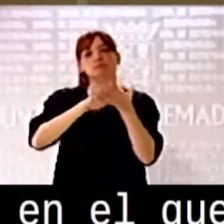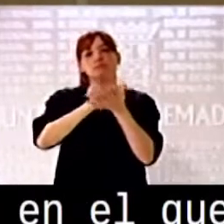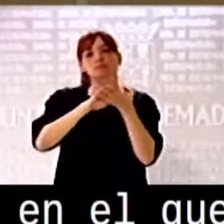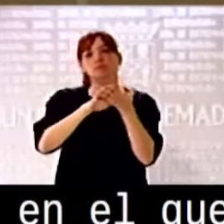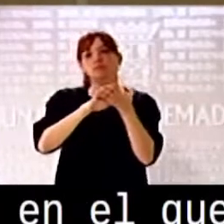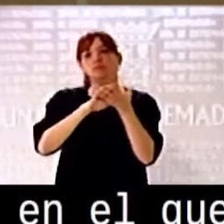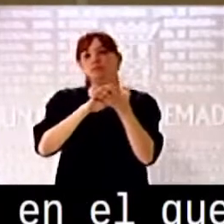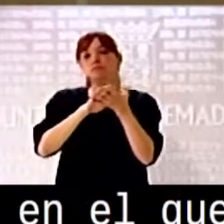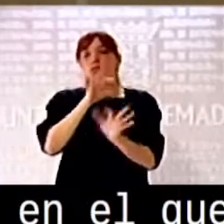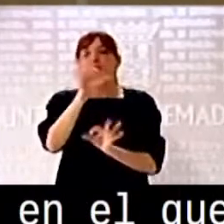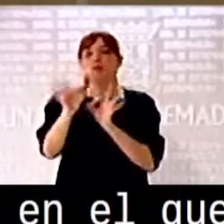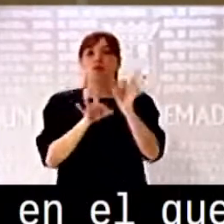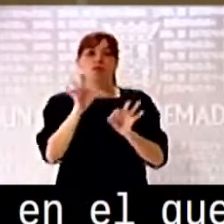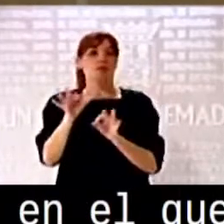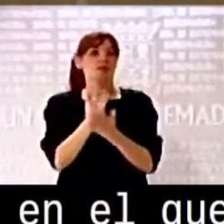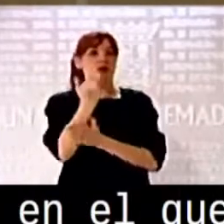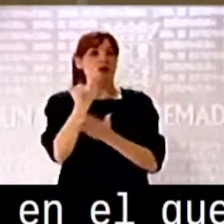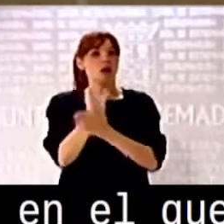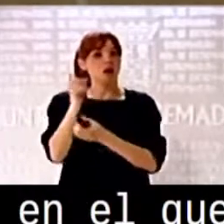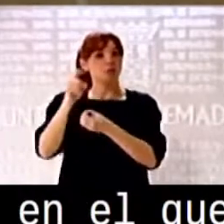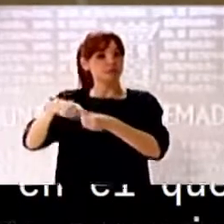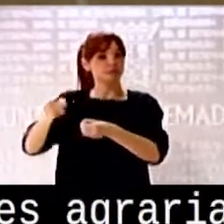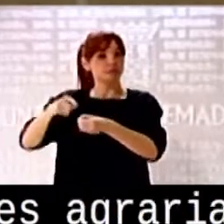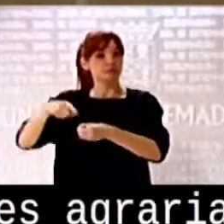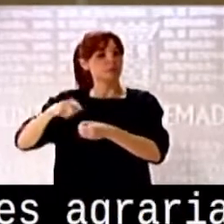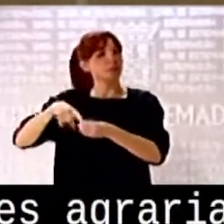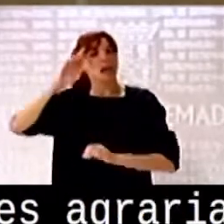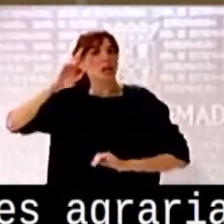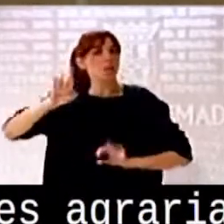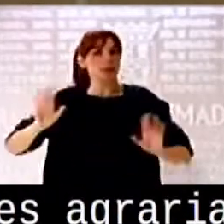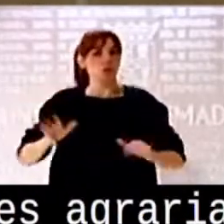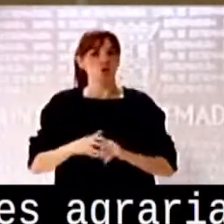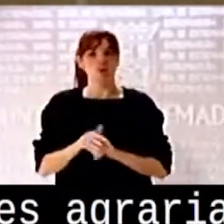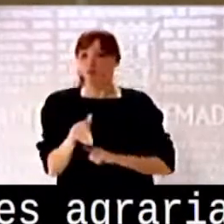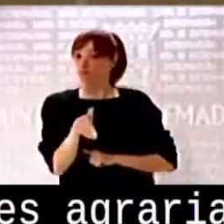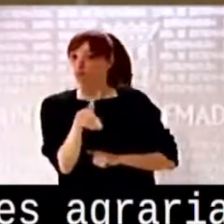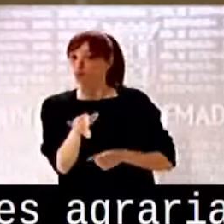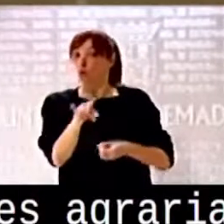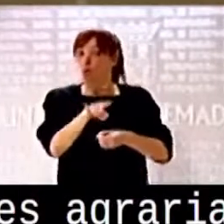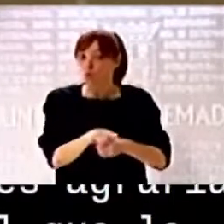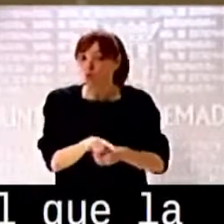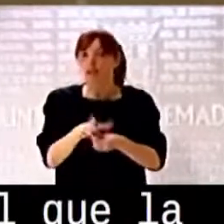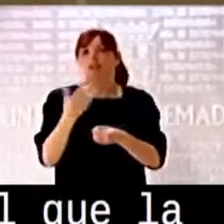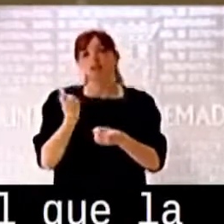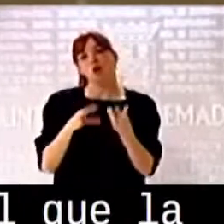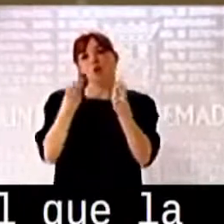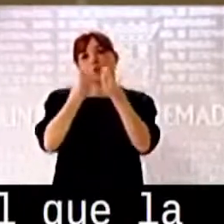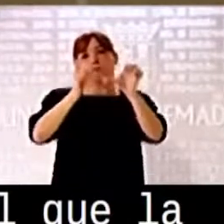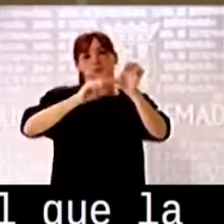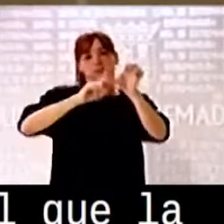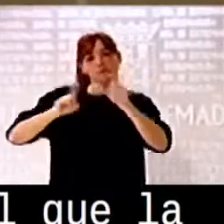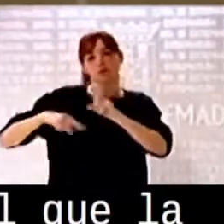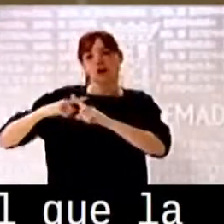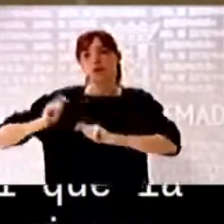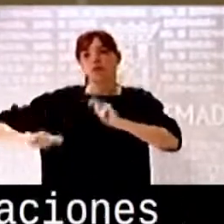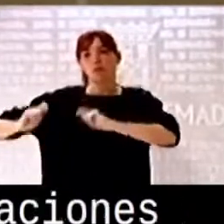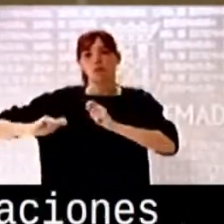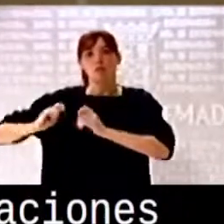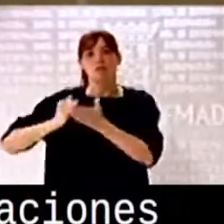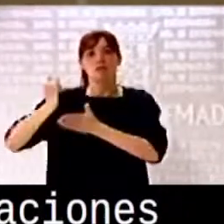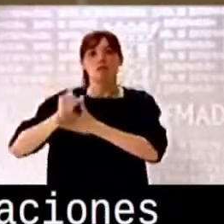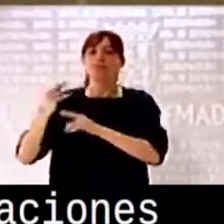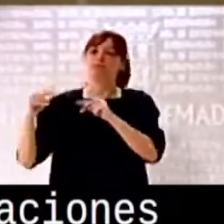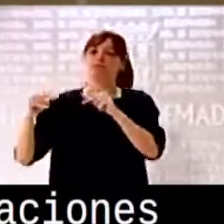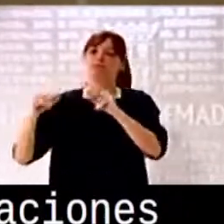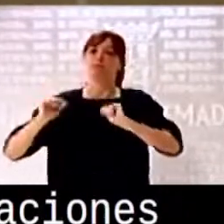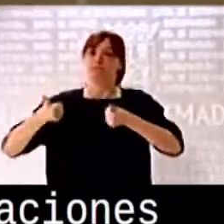presentes las organizaciones agrarias, yo creo que ese es el momento en el que la Junta de Extremadura y las organizaciones agrarias empiecen